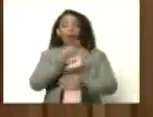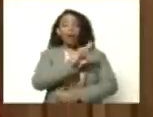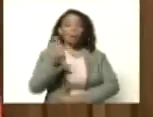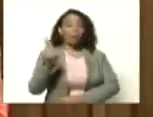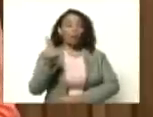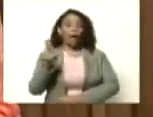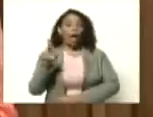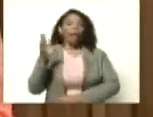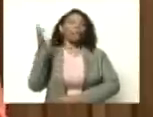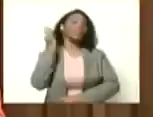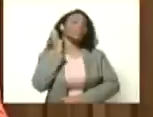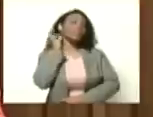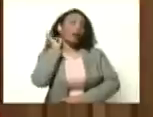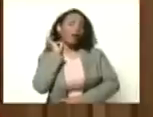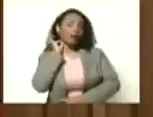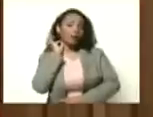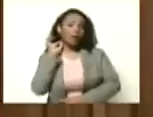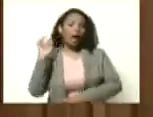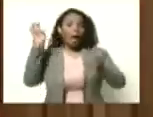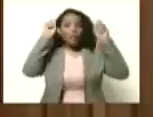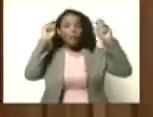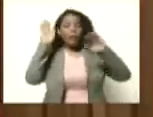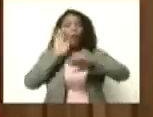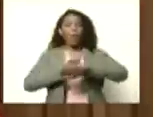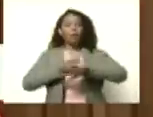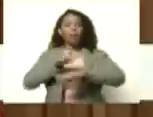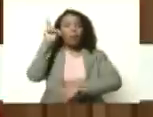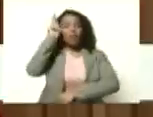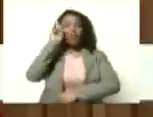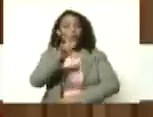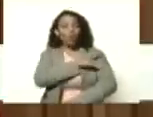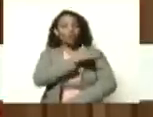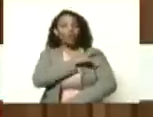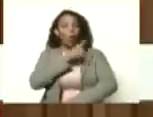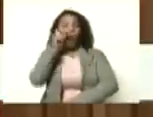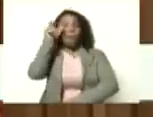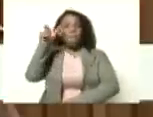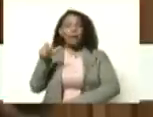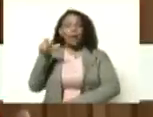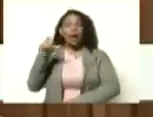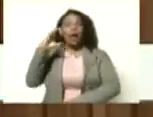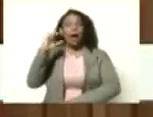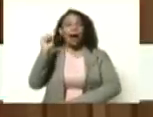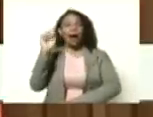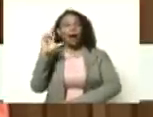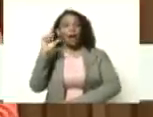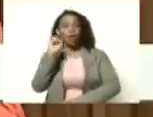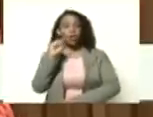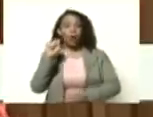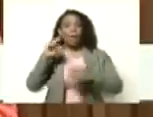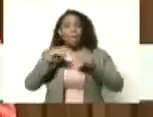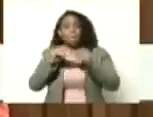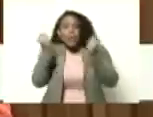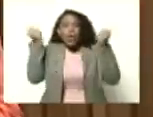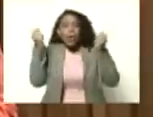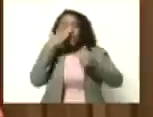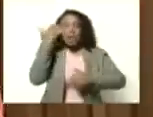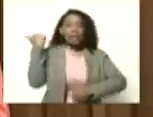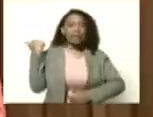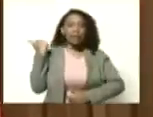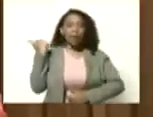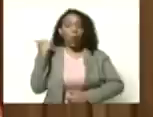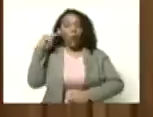tarek william saab en torno a lo ocurrido con el profesor universitario carlos lanz desaparecido el pasado mes de agosto en